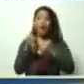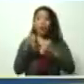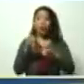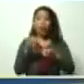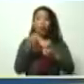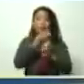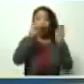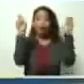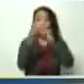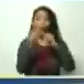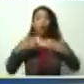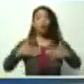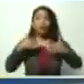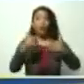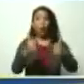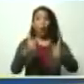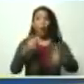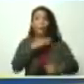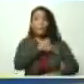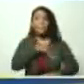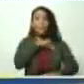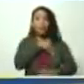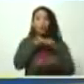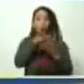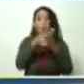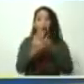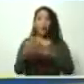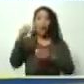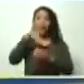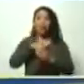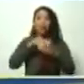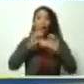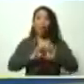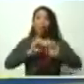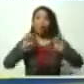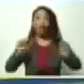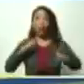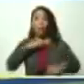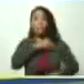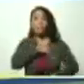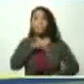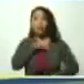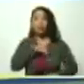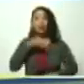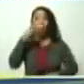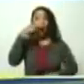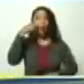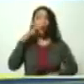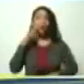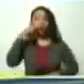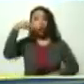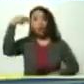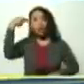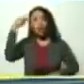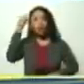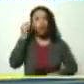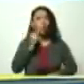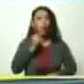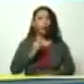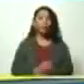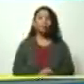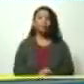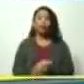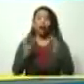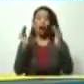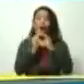en salud misión barrio adentro en educación misión Robinson Riva Sucre en